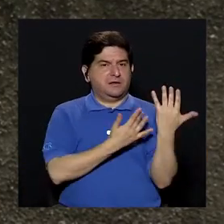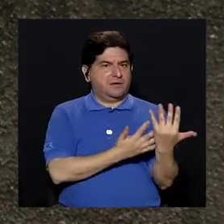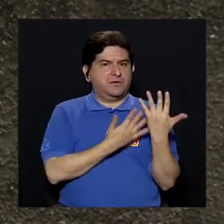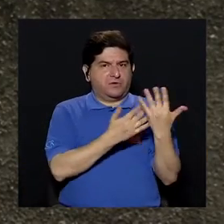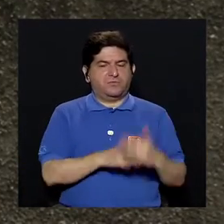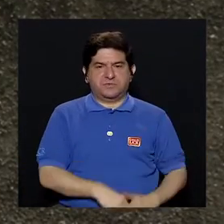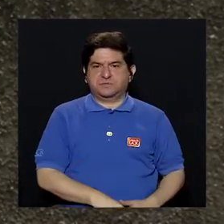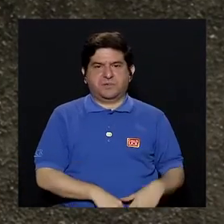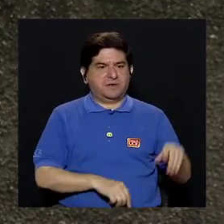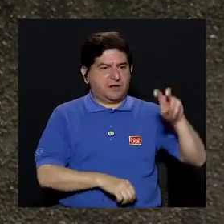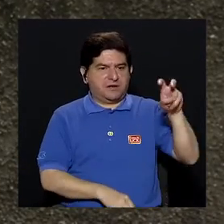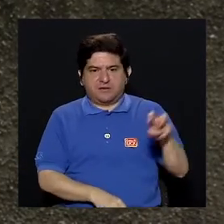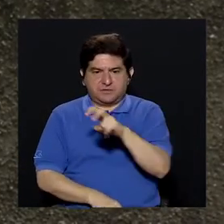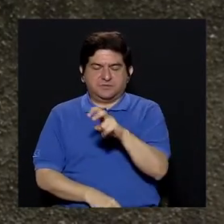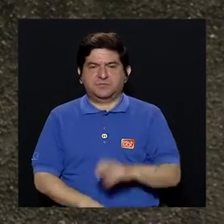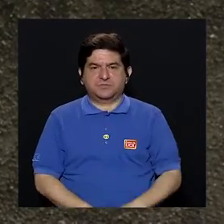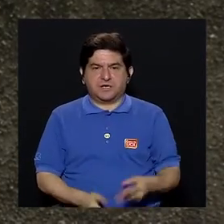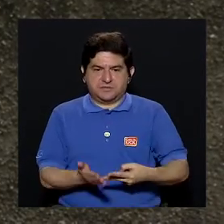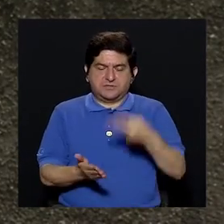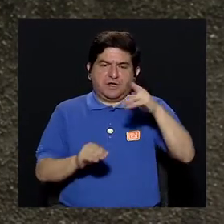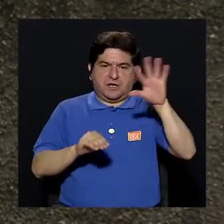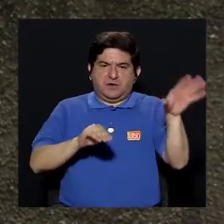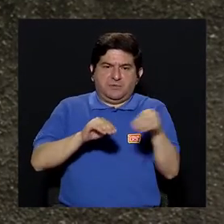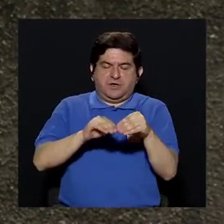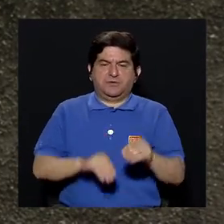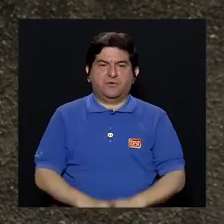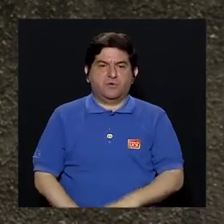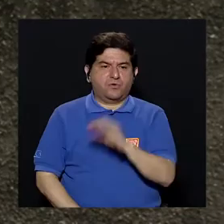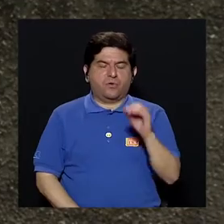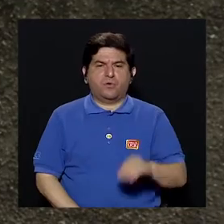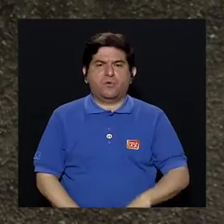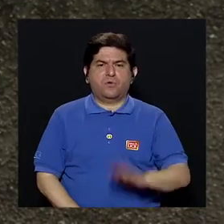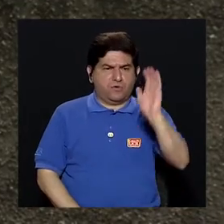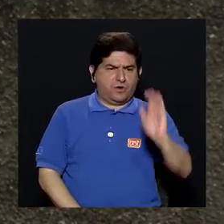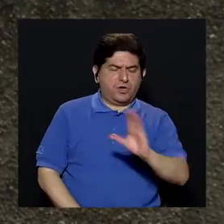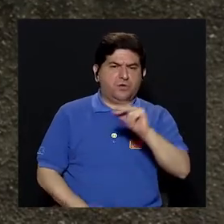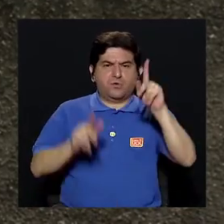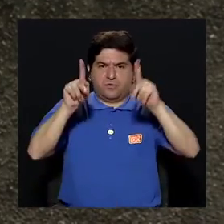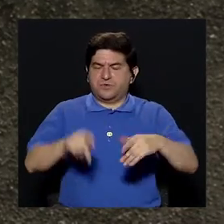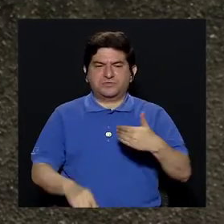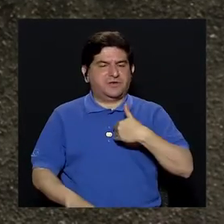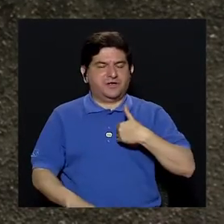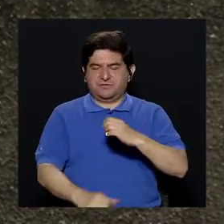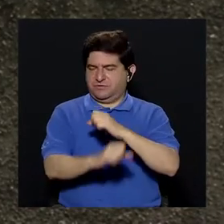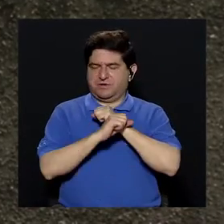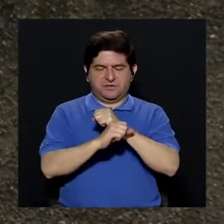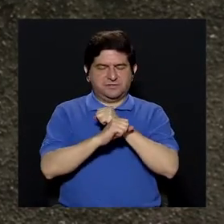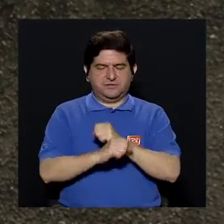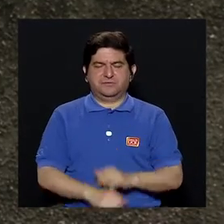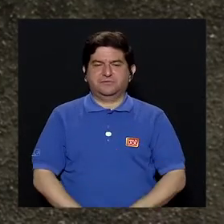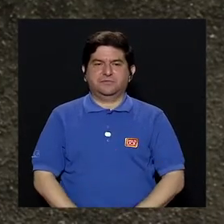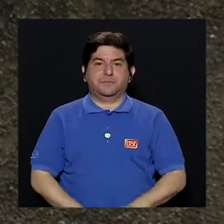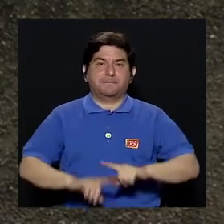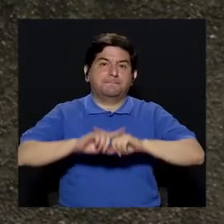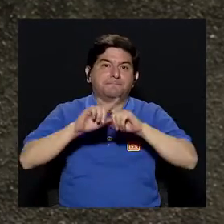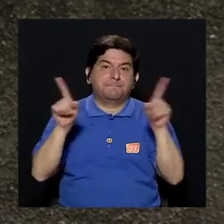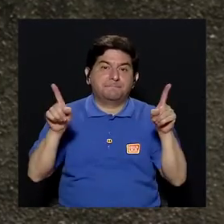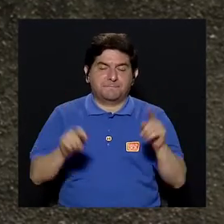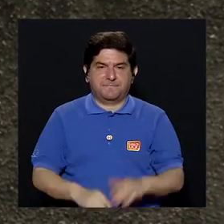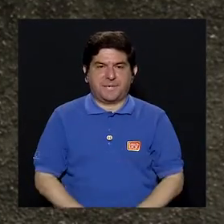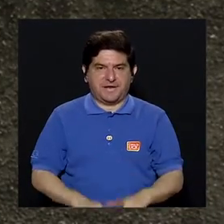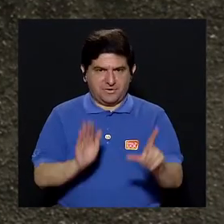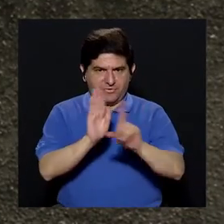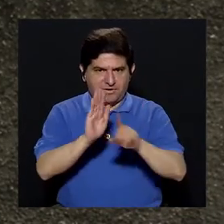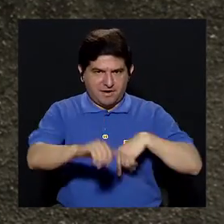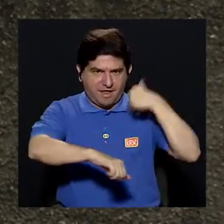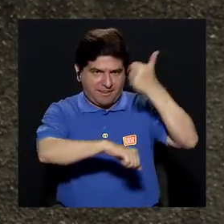esperar hacer un traslado o algo, se aumenta el monto. Un menor de edad, una persona no asegurada por el Seguro Social. Pero lo que